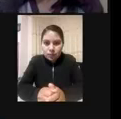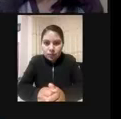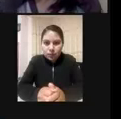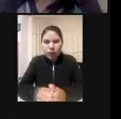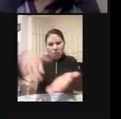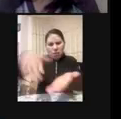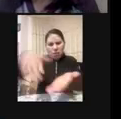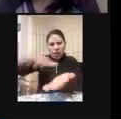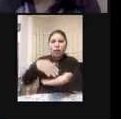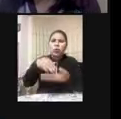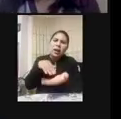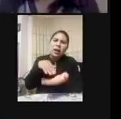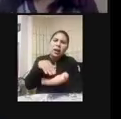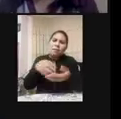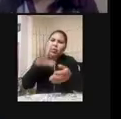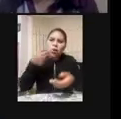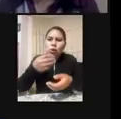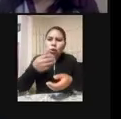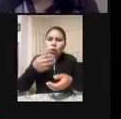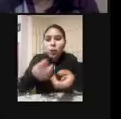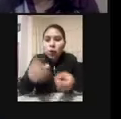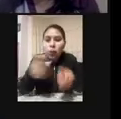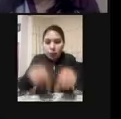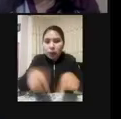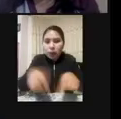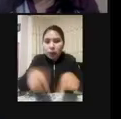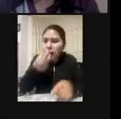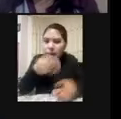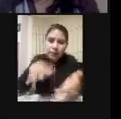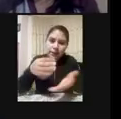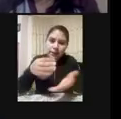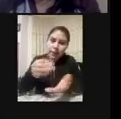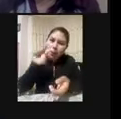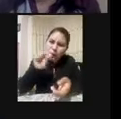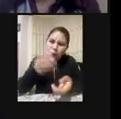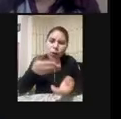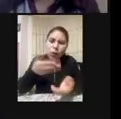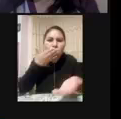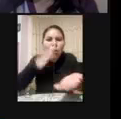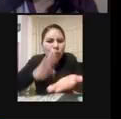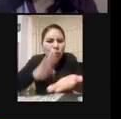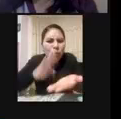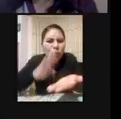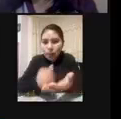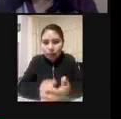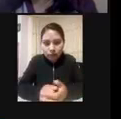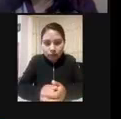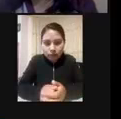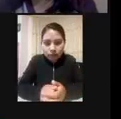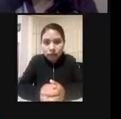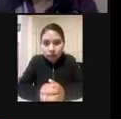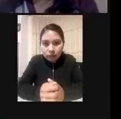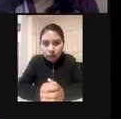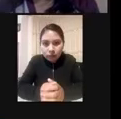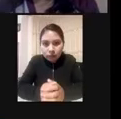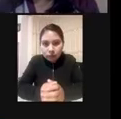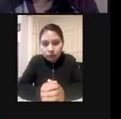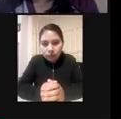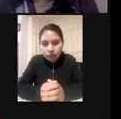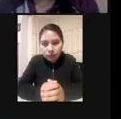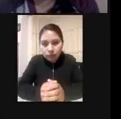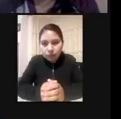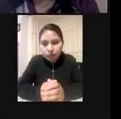masticar. Entonces, ¿qué hacemos para poderlos ayudar? Iniciamos con alimentos y con que contengan fibra y que